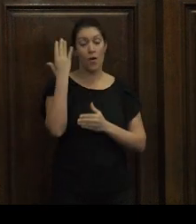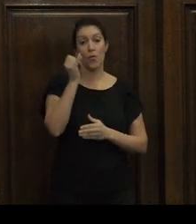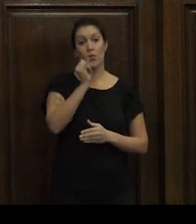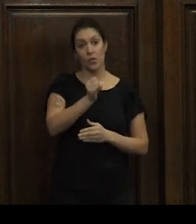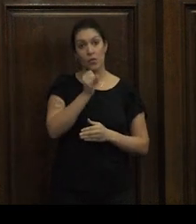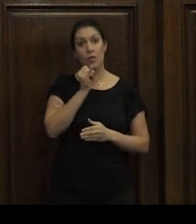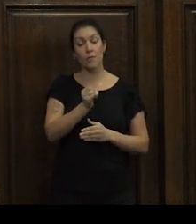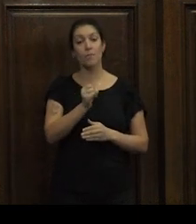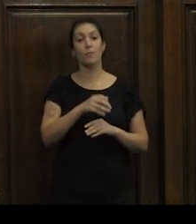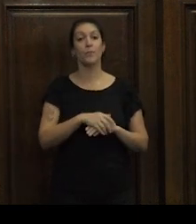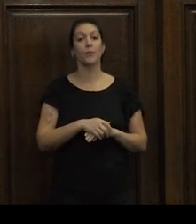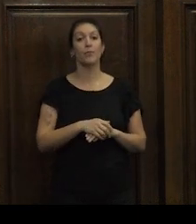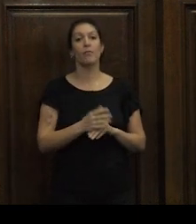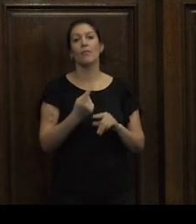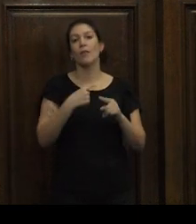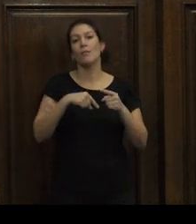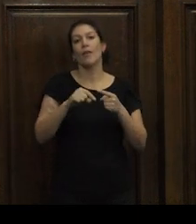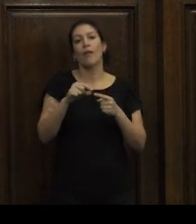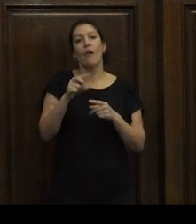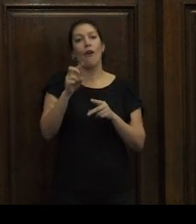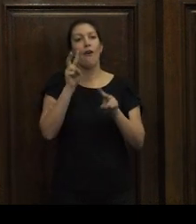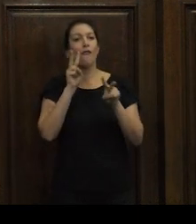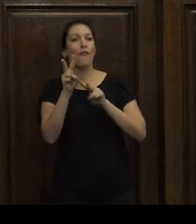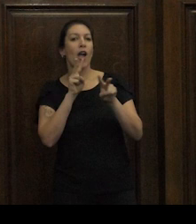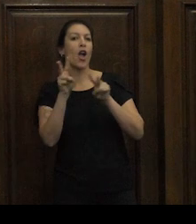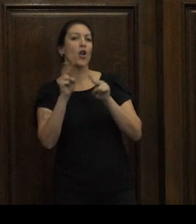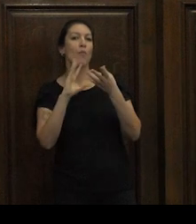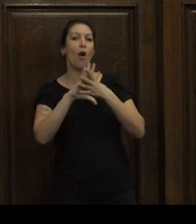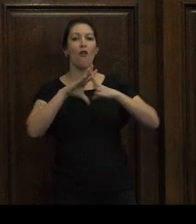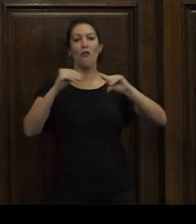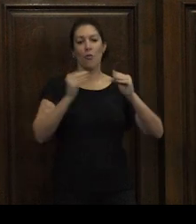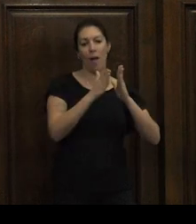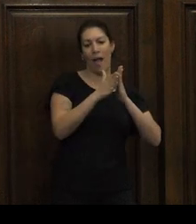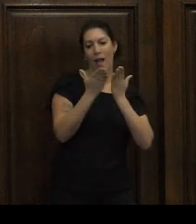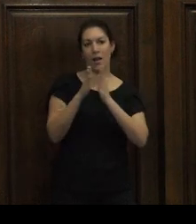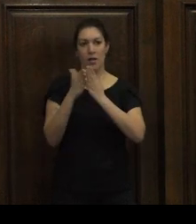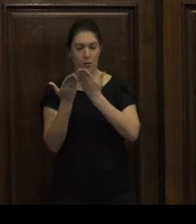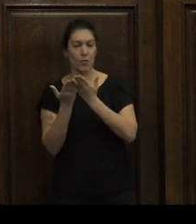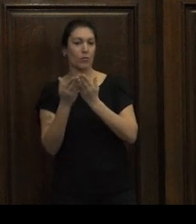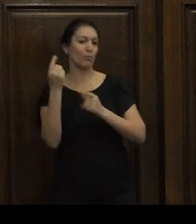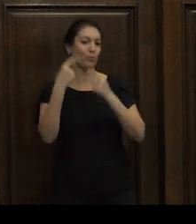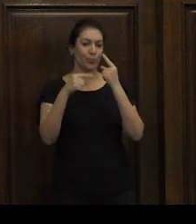novedoso, este nuevo subgénero, ¿no? de